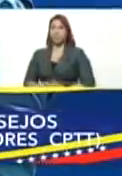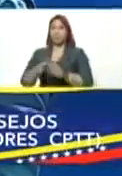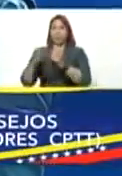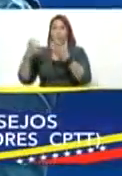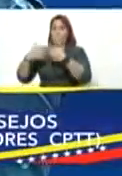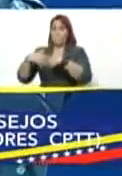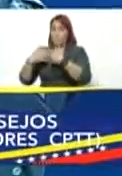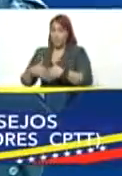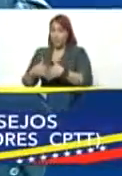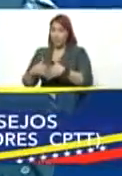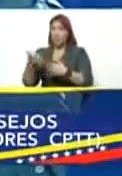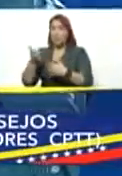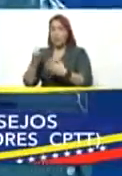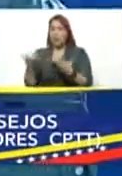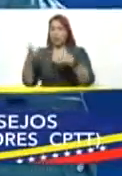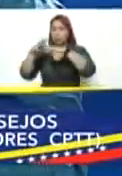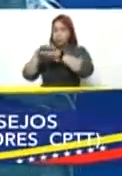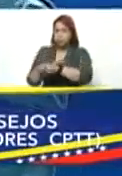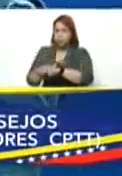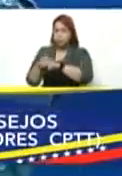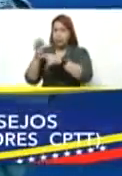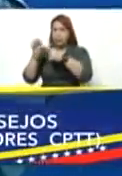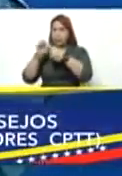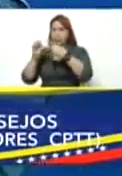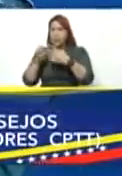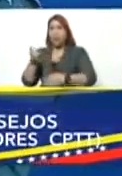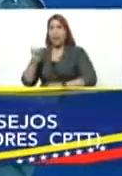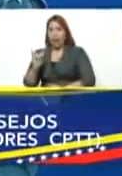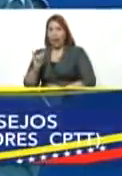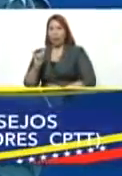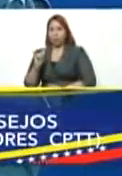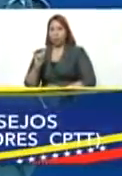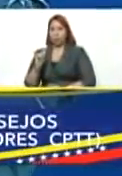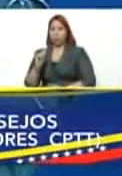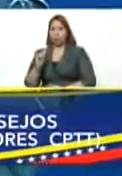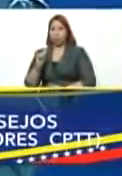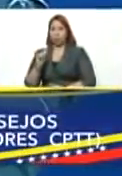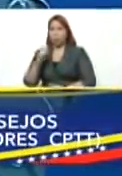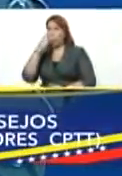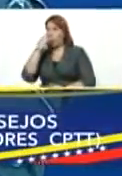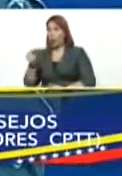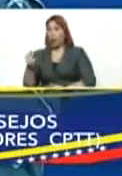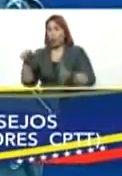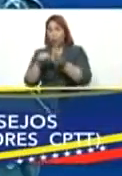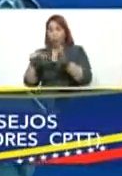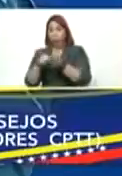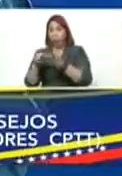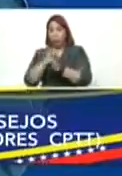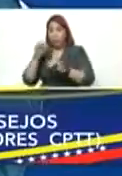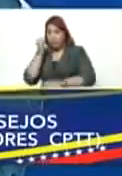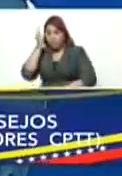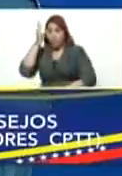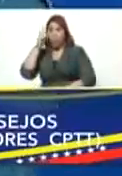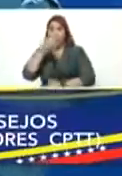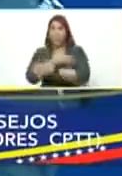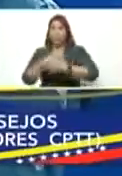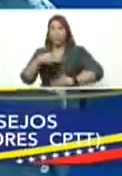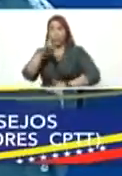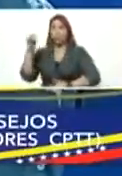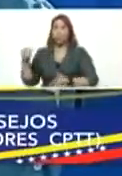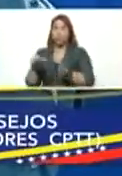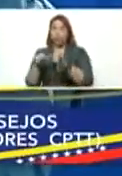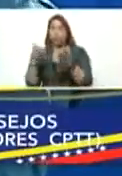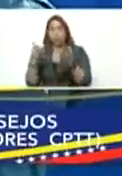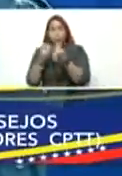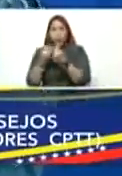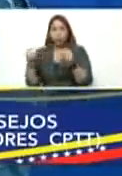todas las plantas hay unas alianzas estratégicas que tenemos, por lo menos en Huacara, donde nuestra capacidad instalada es 1.200.000, con los